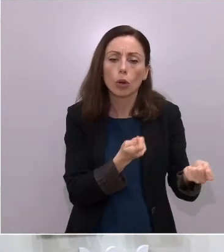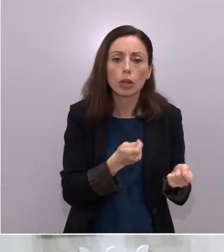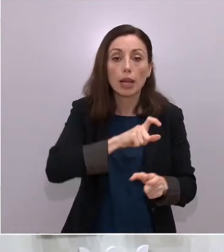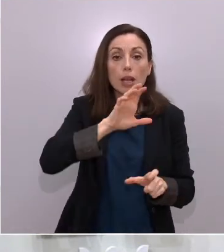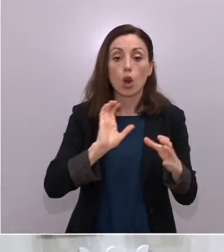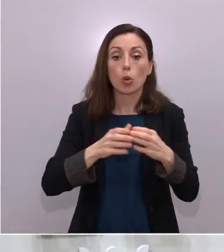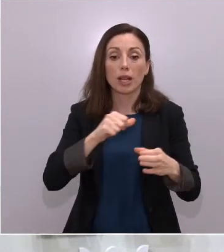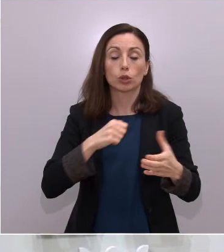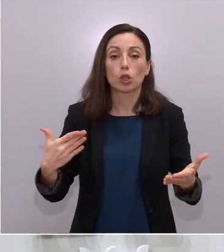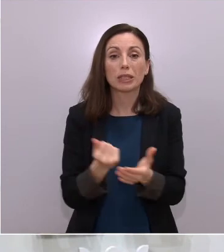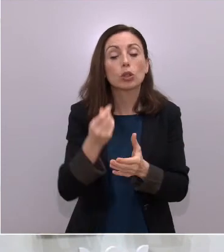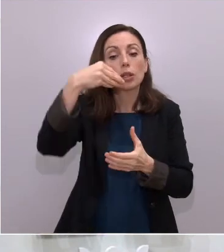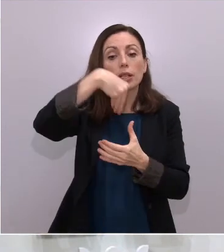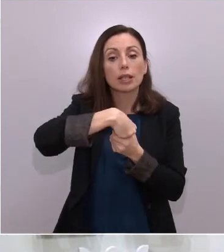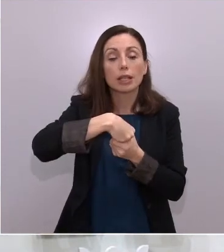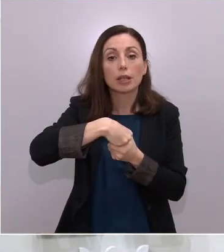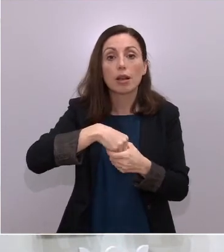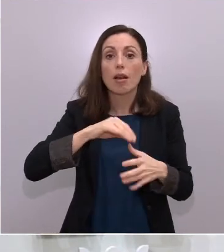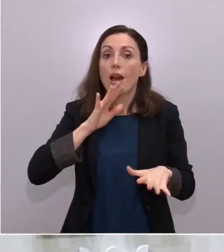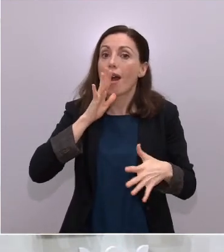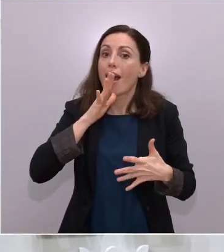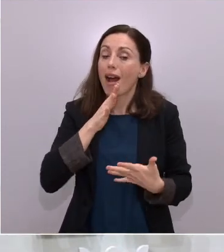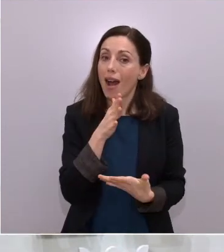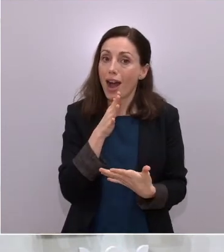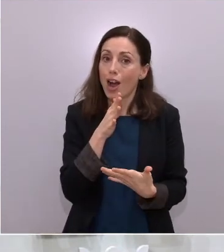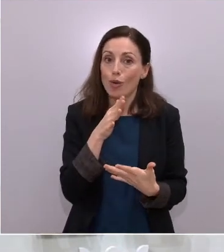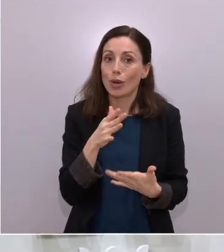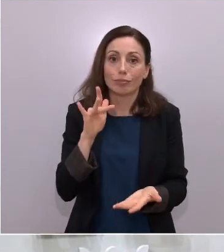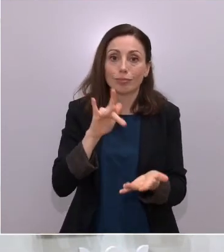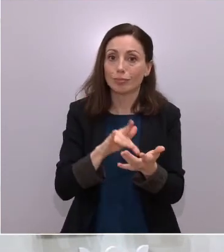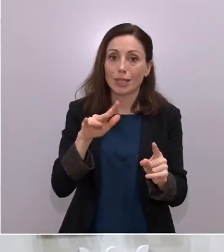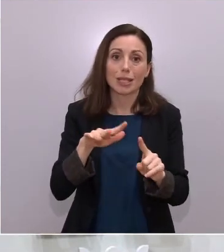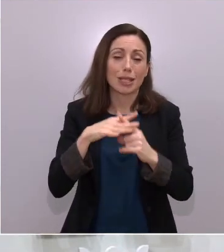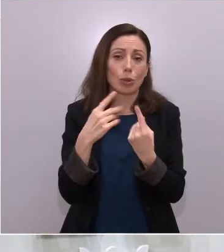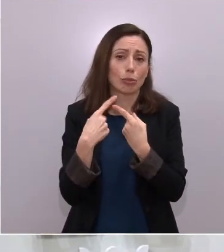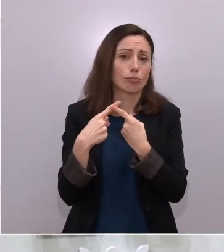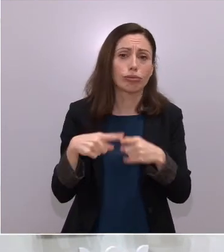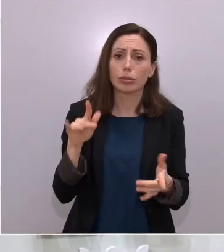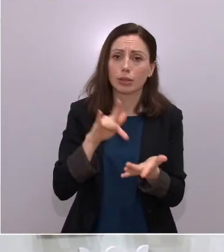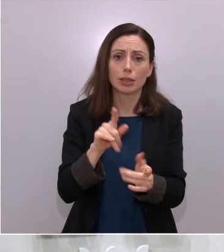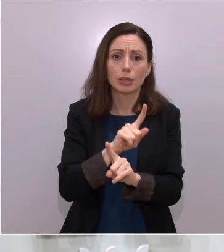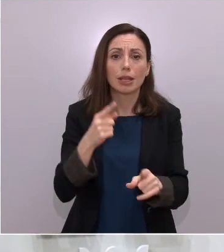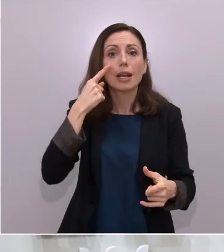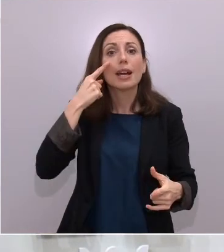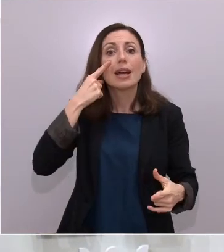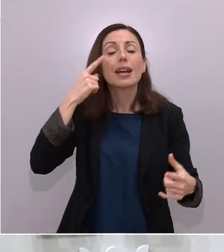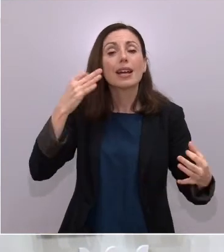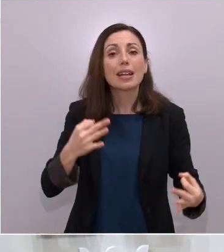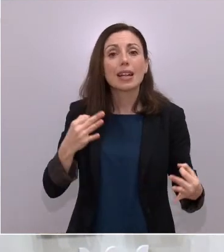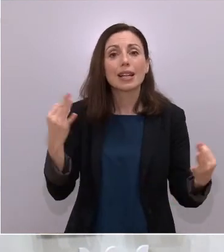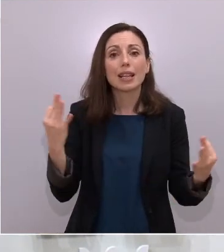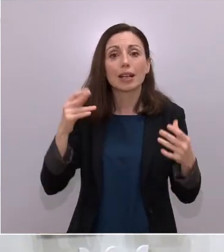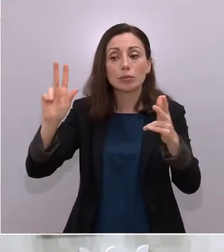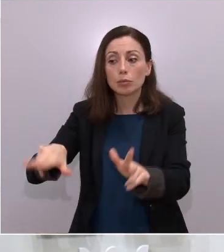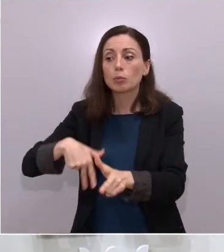comunidades autónomas. Y de momento no lo estamos siendo en esta hoja de ruta. La realidad es que hoy hemos tenido una